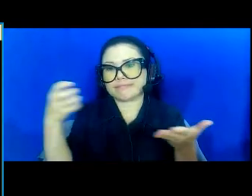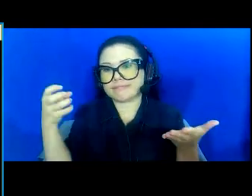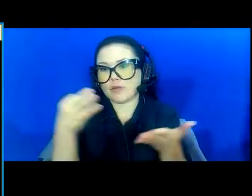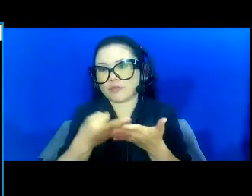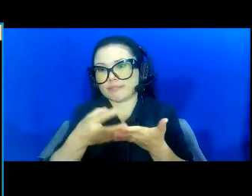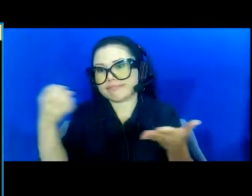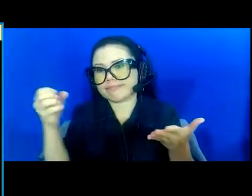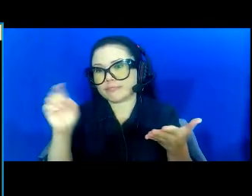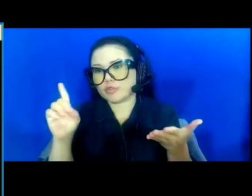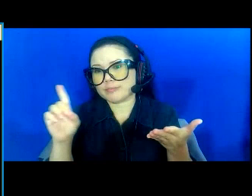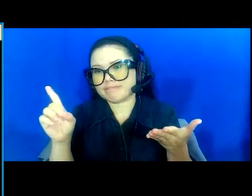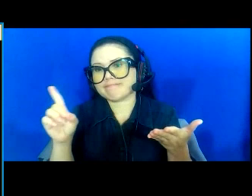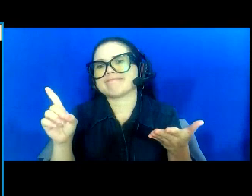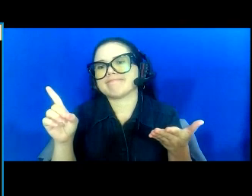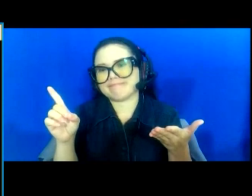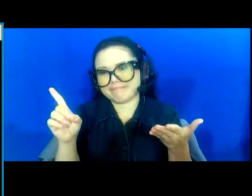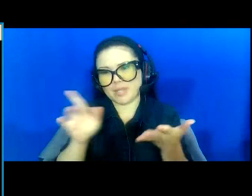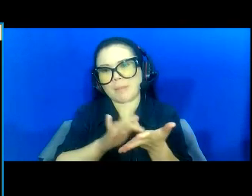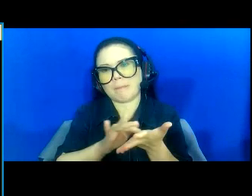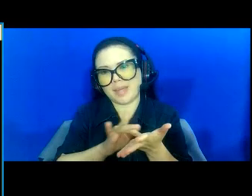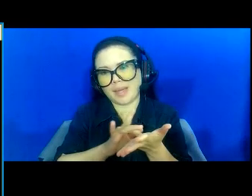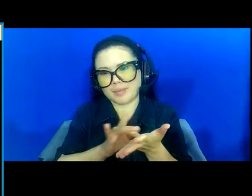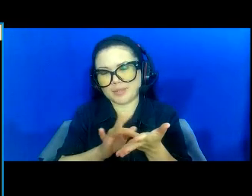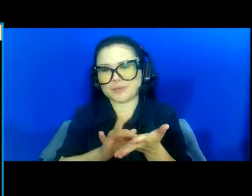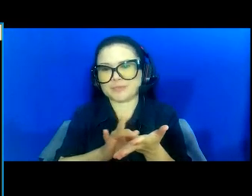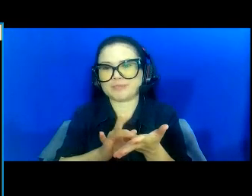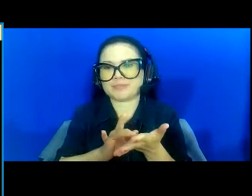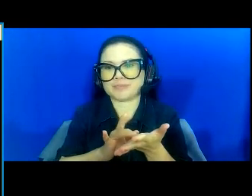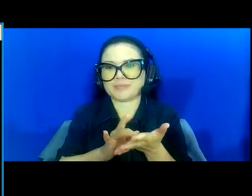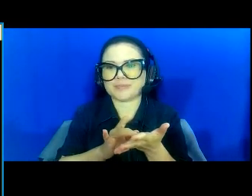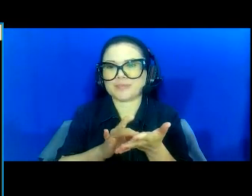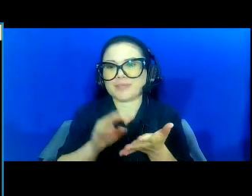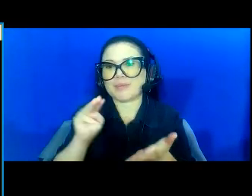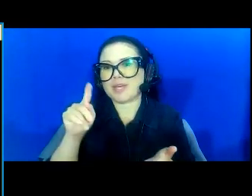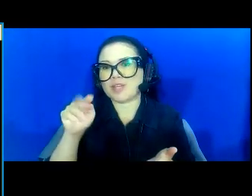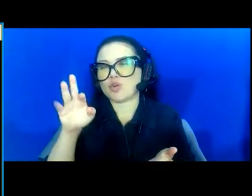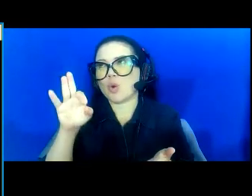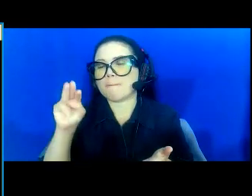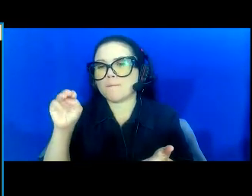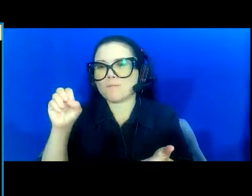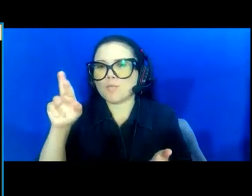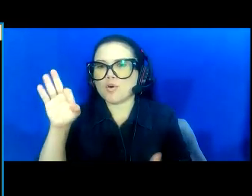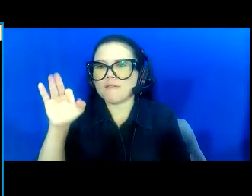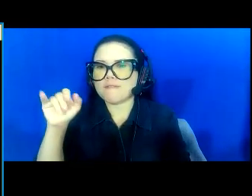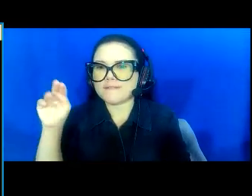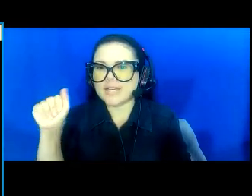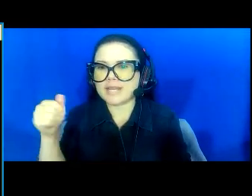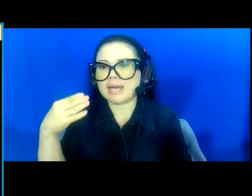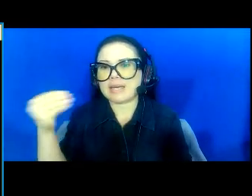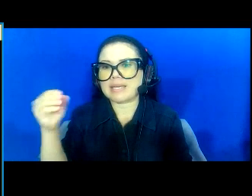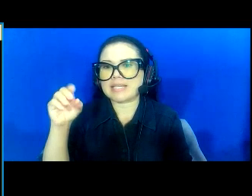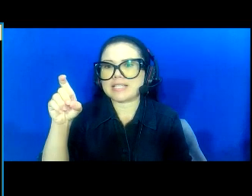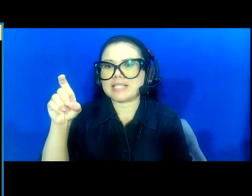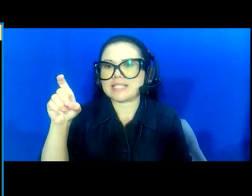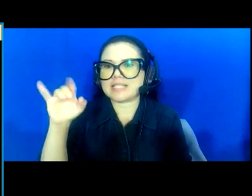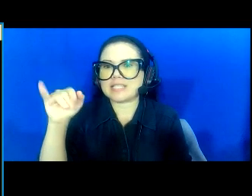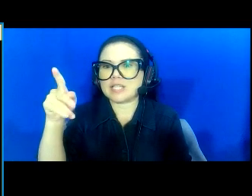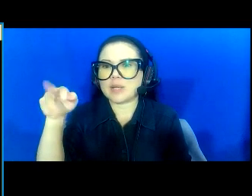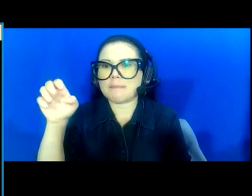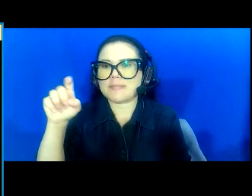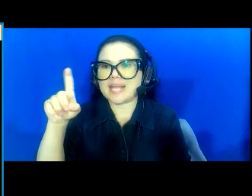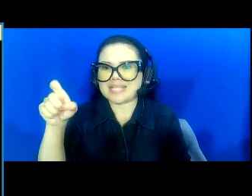fue la medicación. Recuerdo específicamente la buprenorfina y la Ciprexa, y la sustituyeron por Aldol. O sea, volvimos de un medicamento